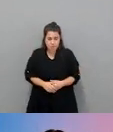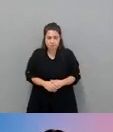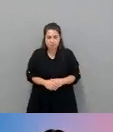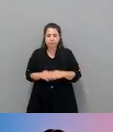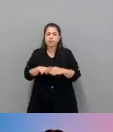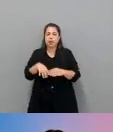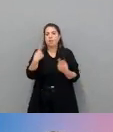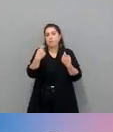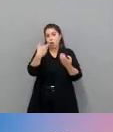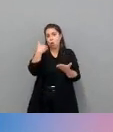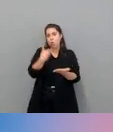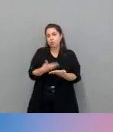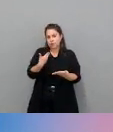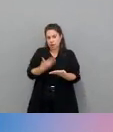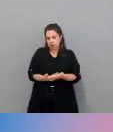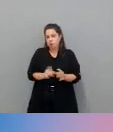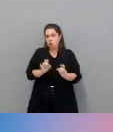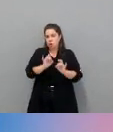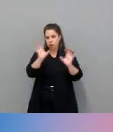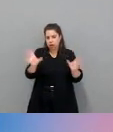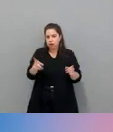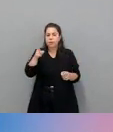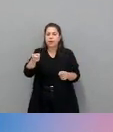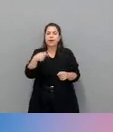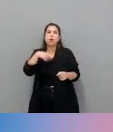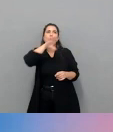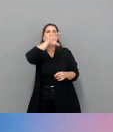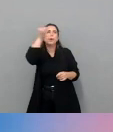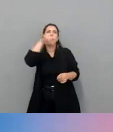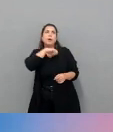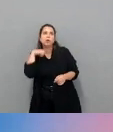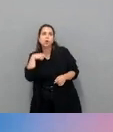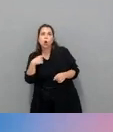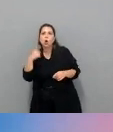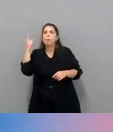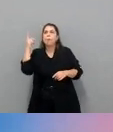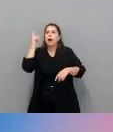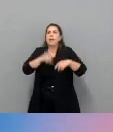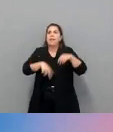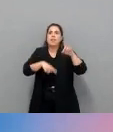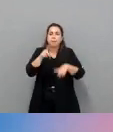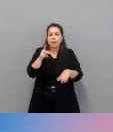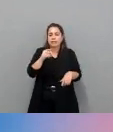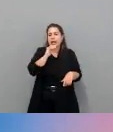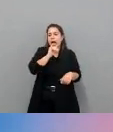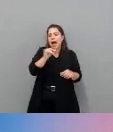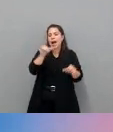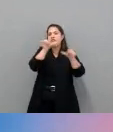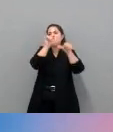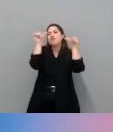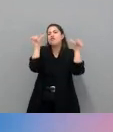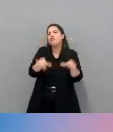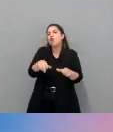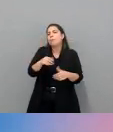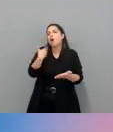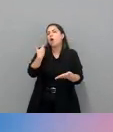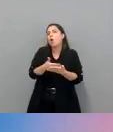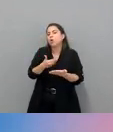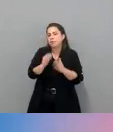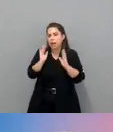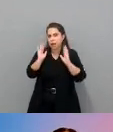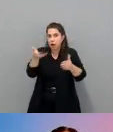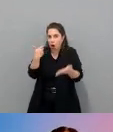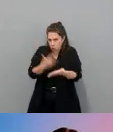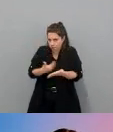requiere justificación, y ahí luego hay cada comunidad autónoma, bueno, pues tiene sus formas de justificación, pero ¿que hay que